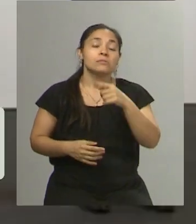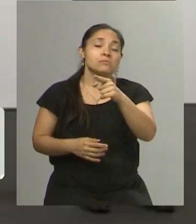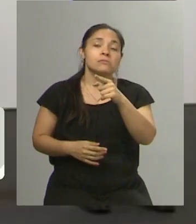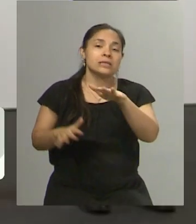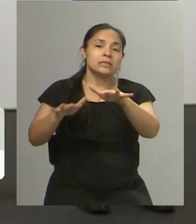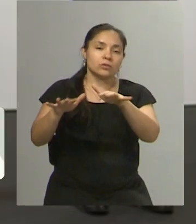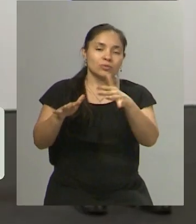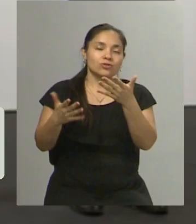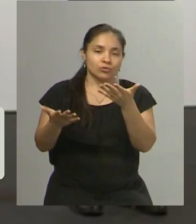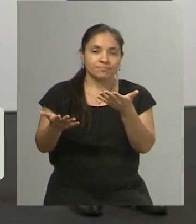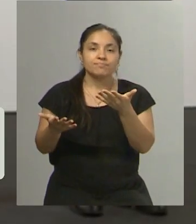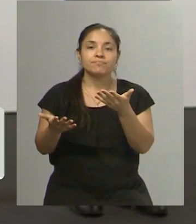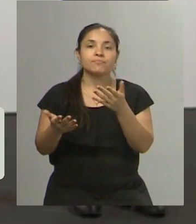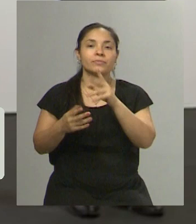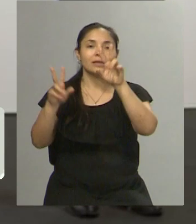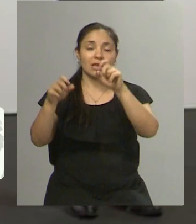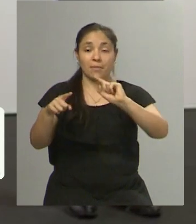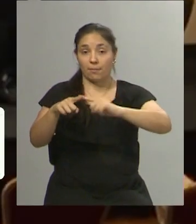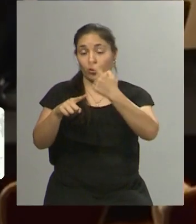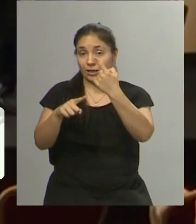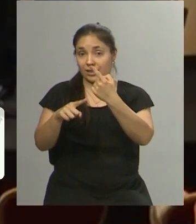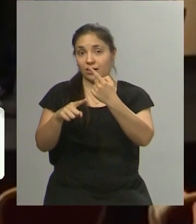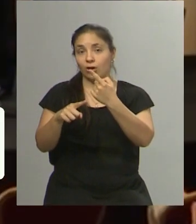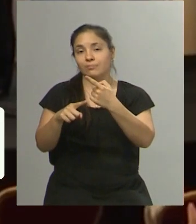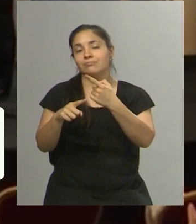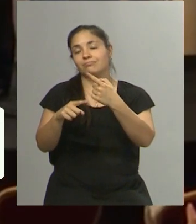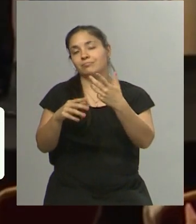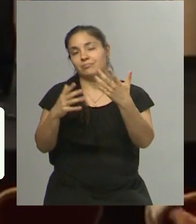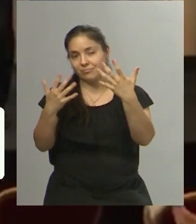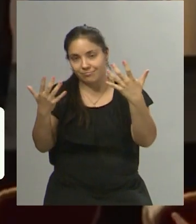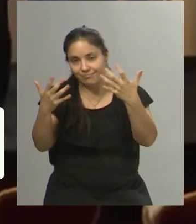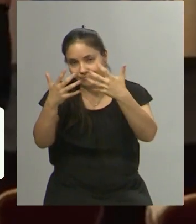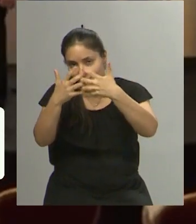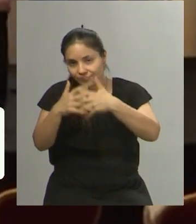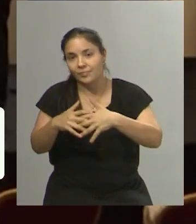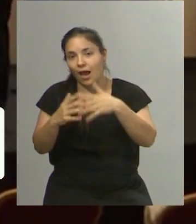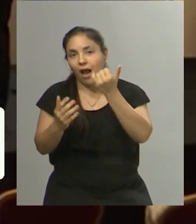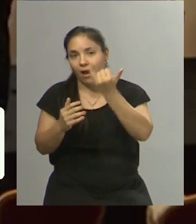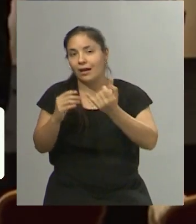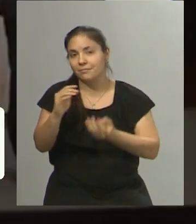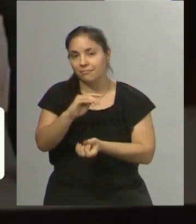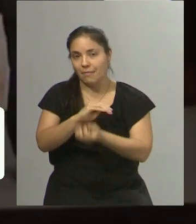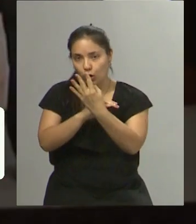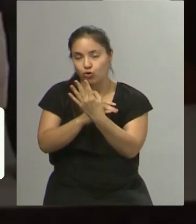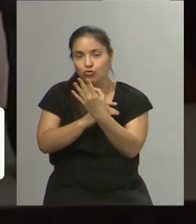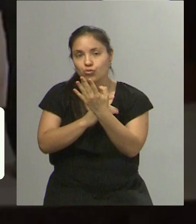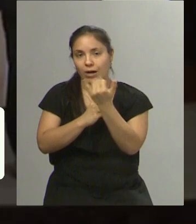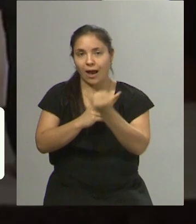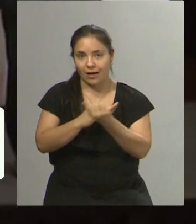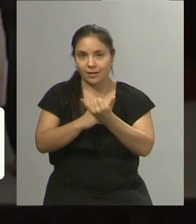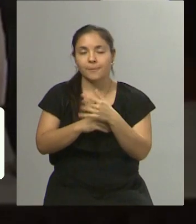de lo político, obviamente se mete en lo que es el Mercosur. Hay